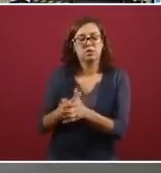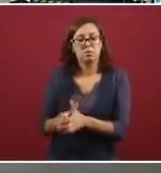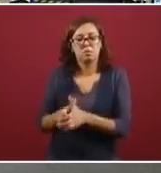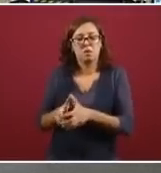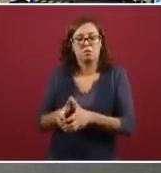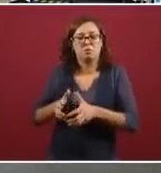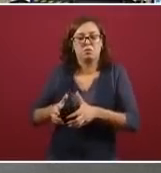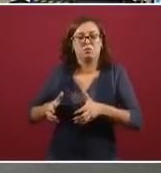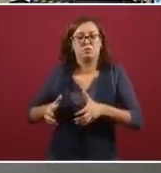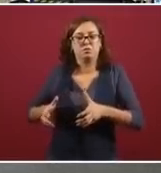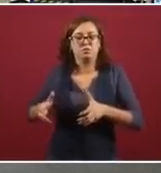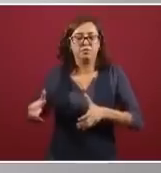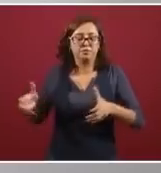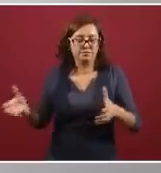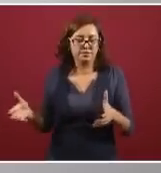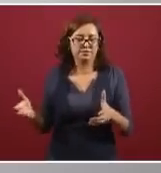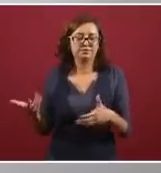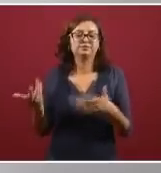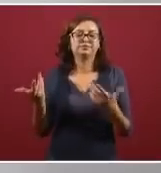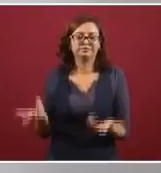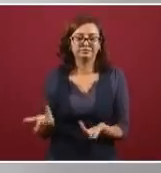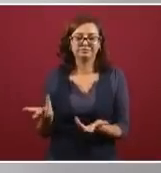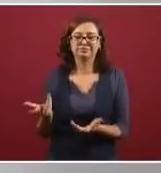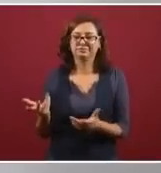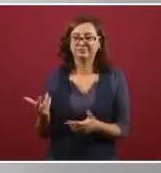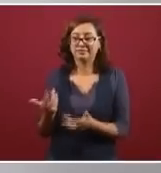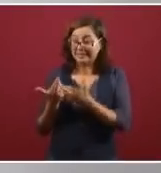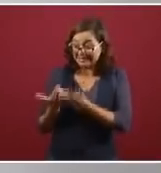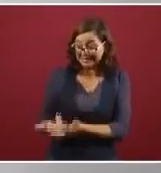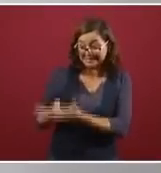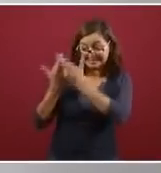porque eso significa generar más riqueza